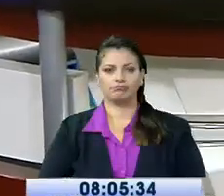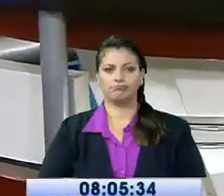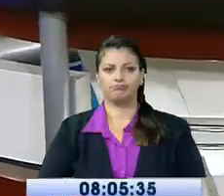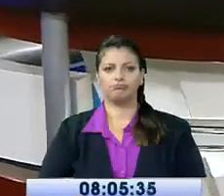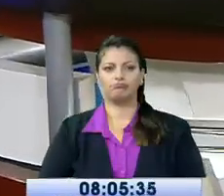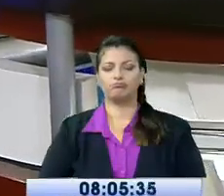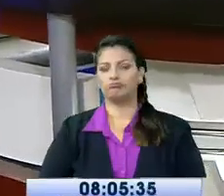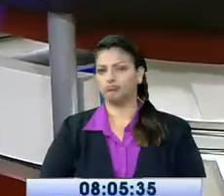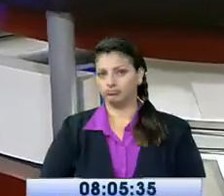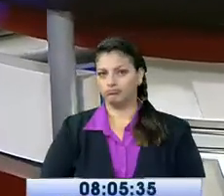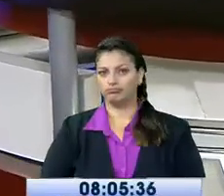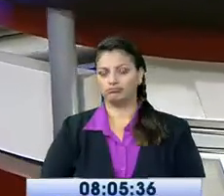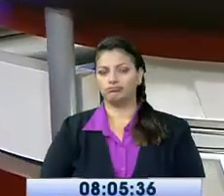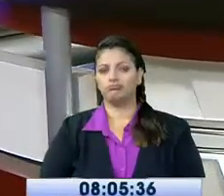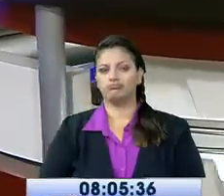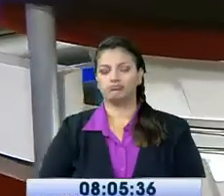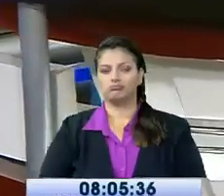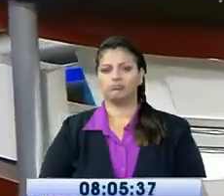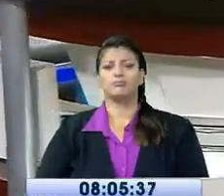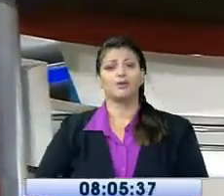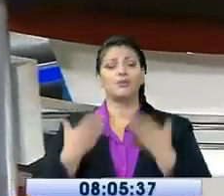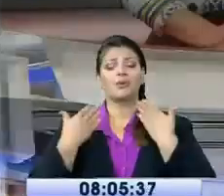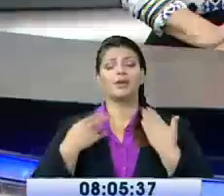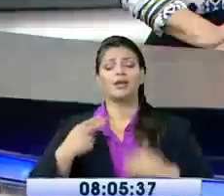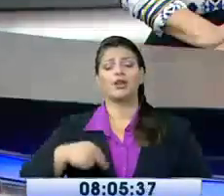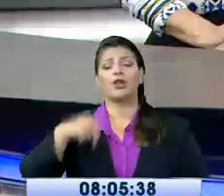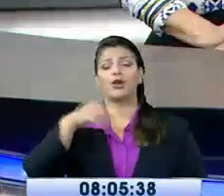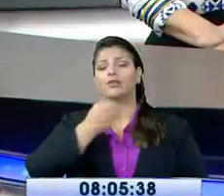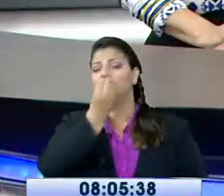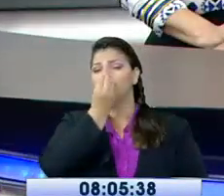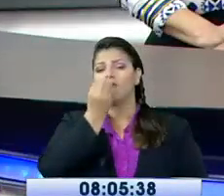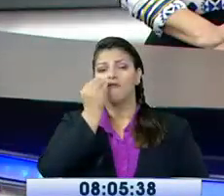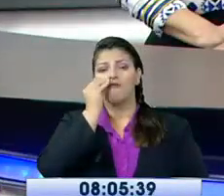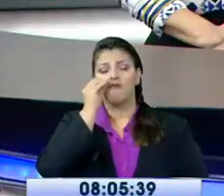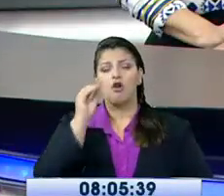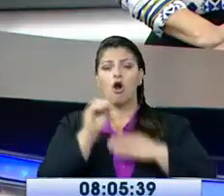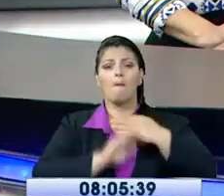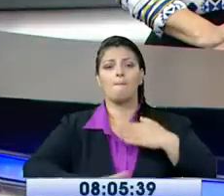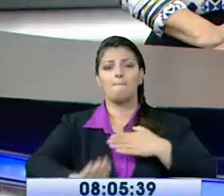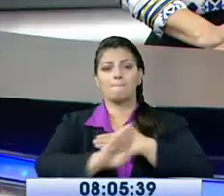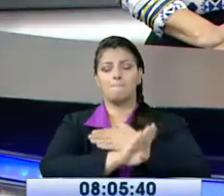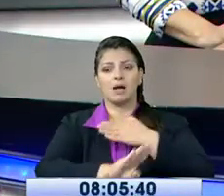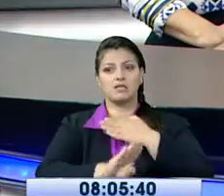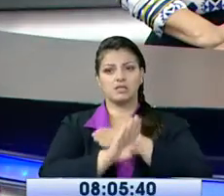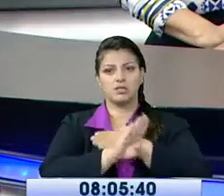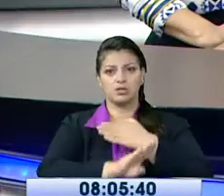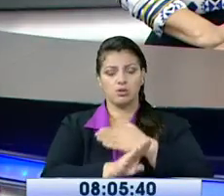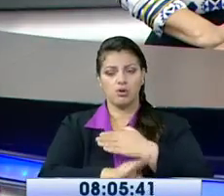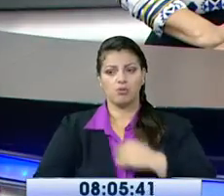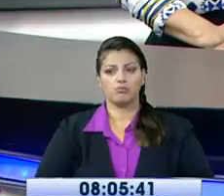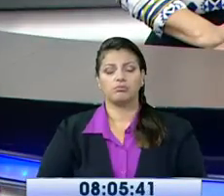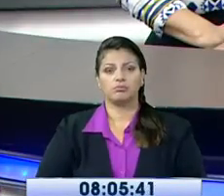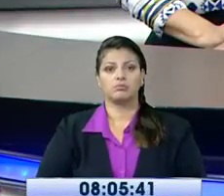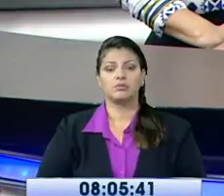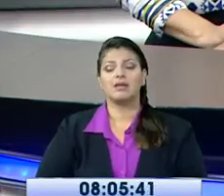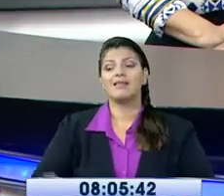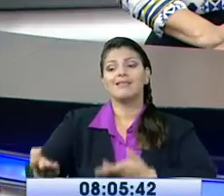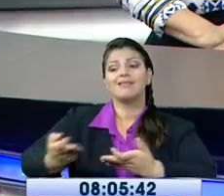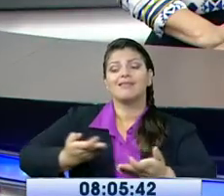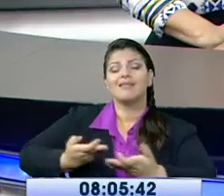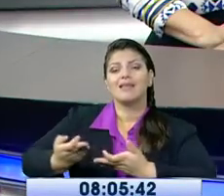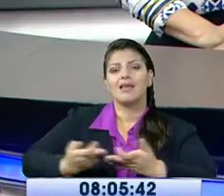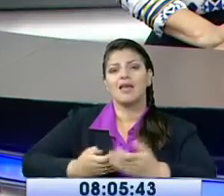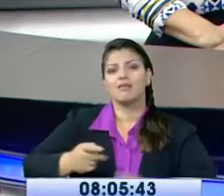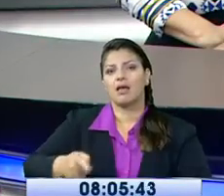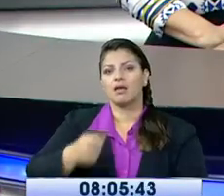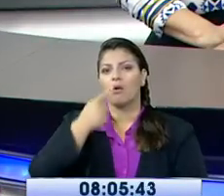Bueno, y con un video aficionado se revela cómo quedó amarrado un delincuente que fue capturado por una ciudadana